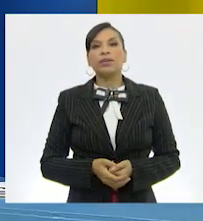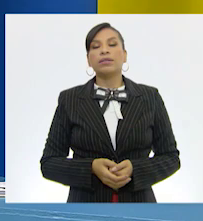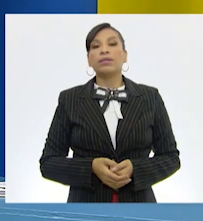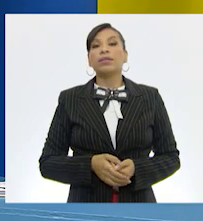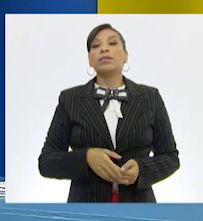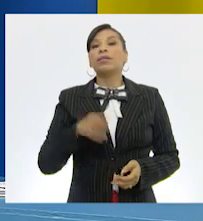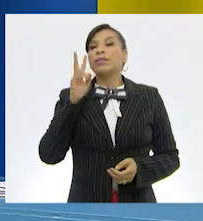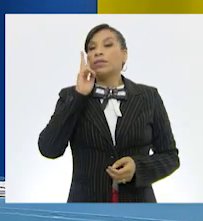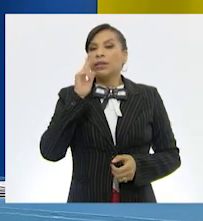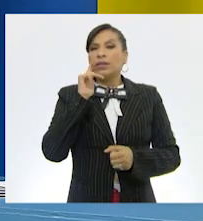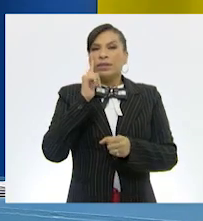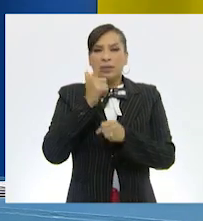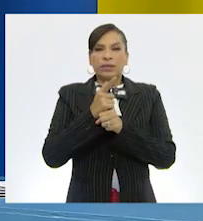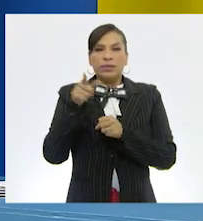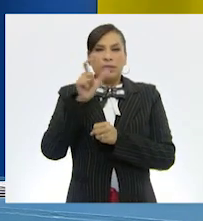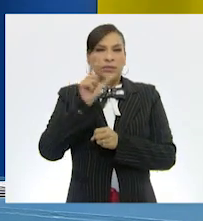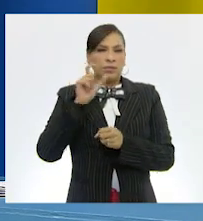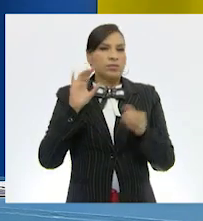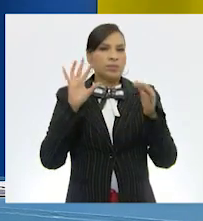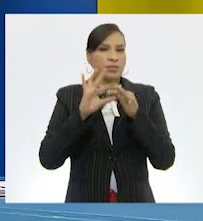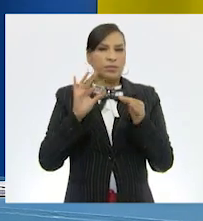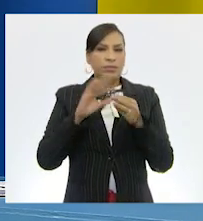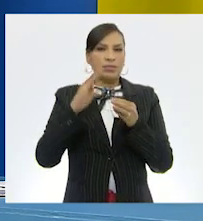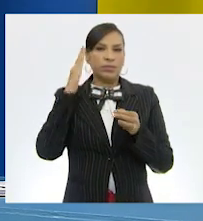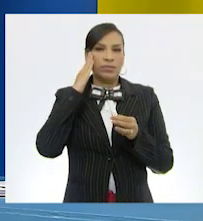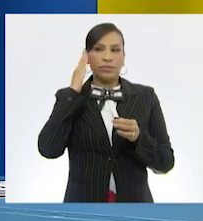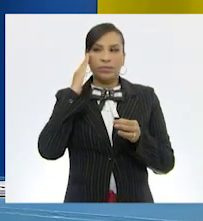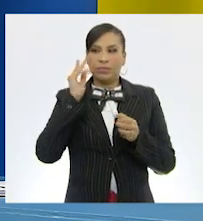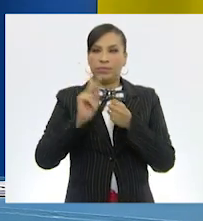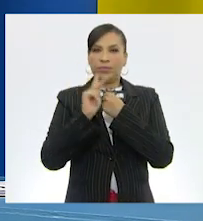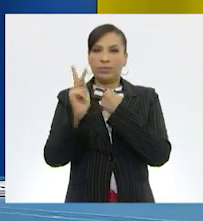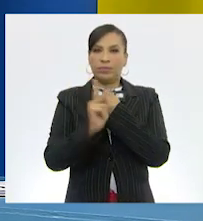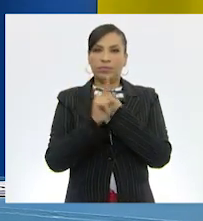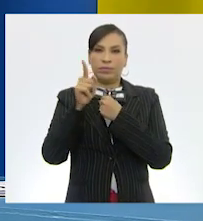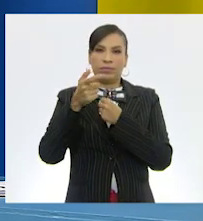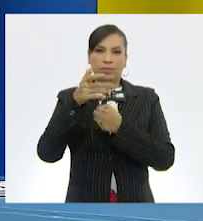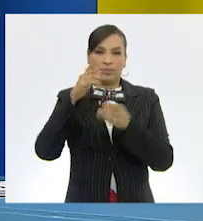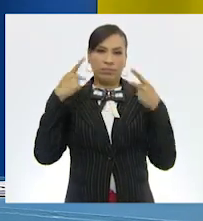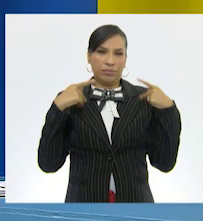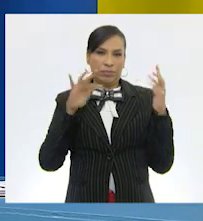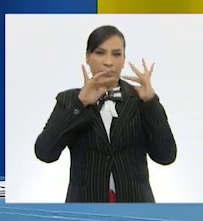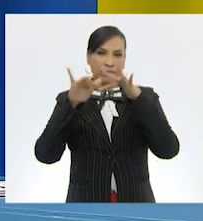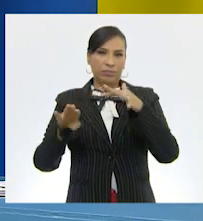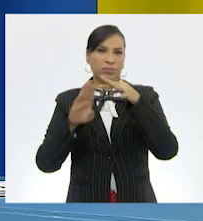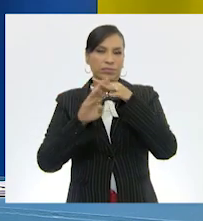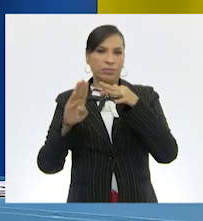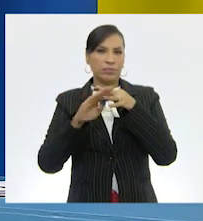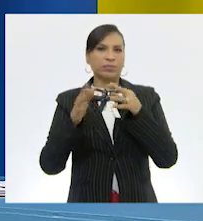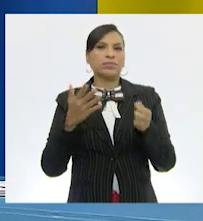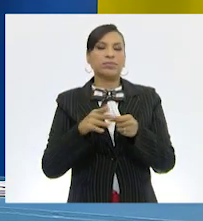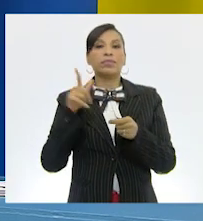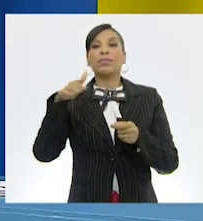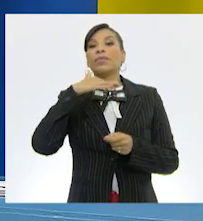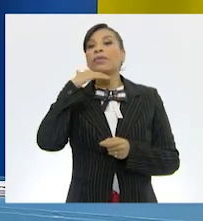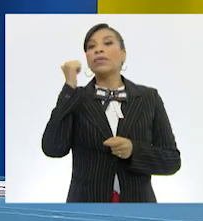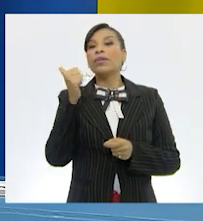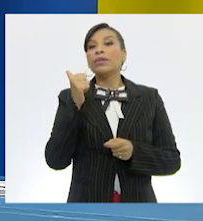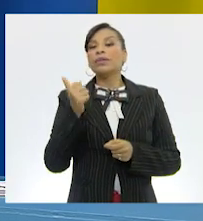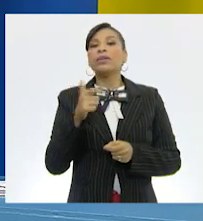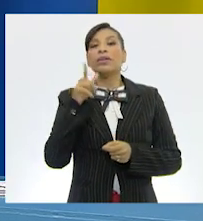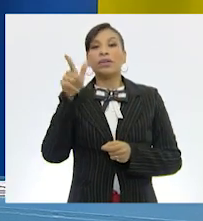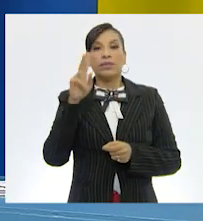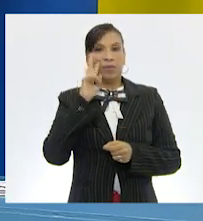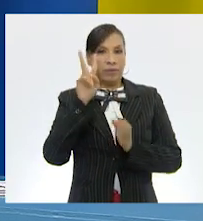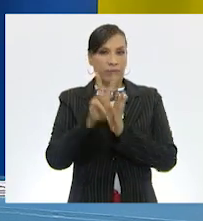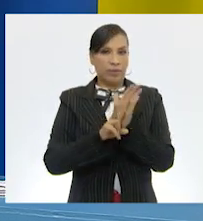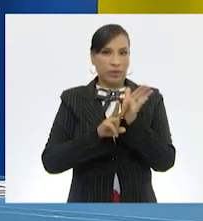Como quizá lo notaste, María, cuando hablamos de los principales países receptores de migrantes, mencionamos a Alemania. En el